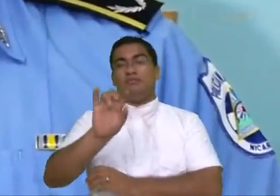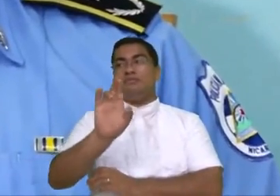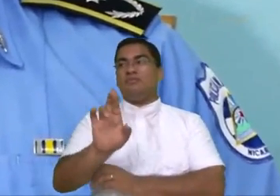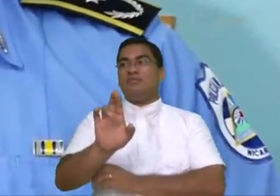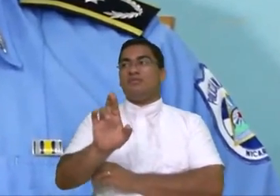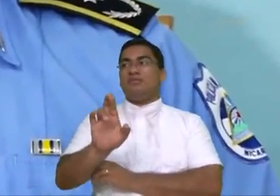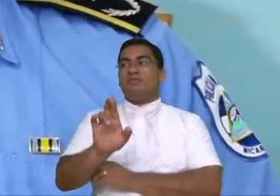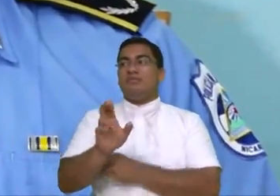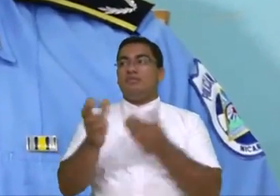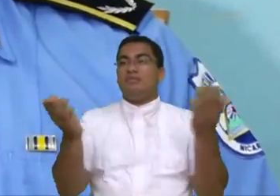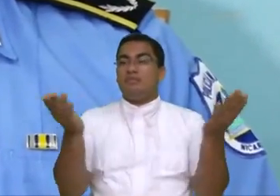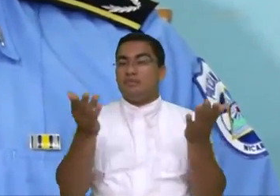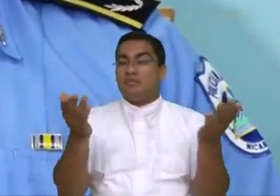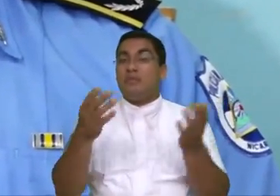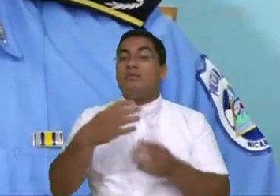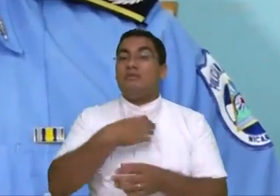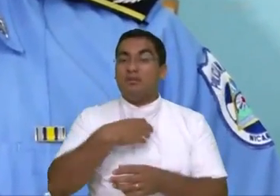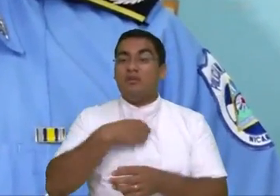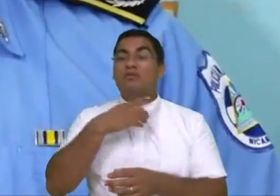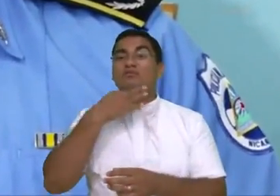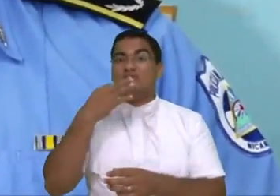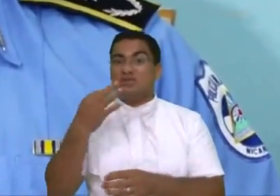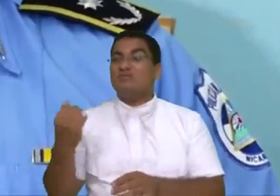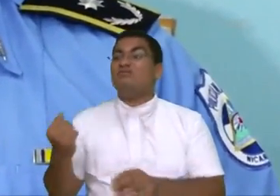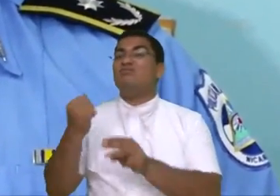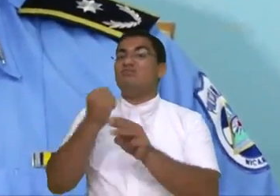como el autor del delito.